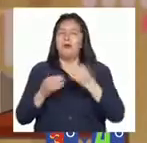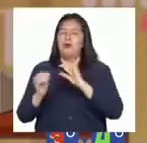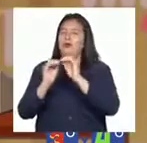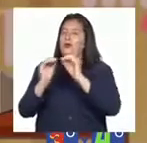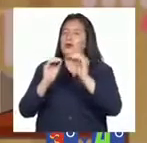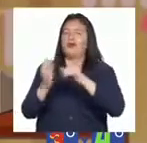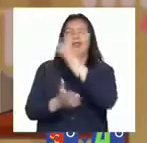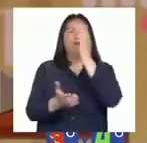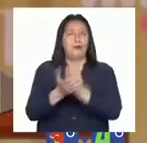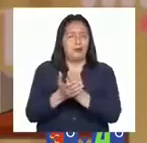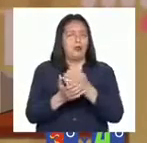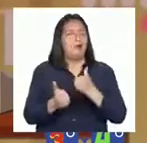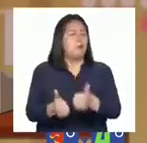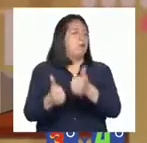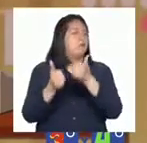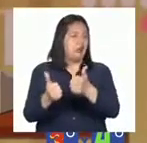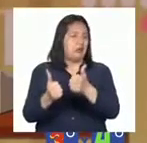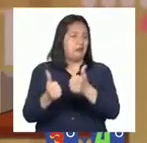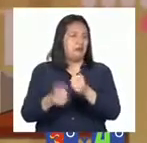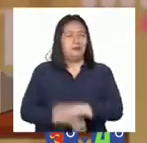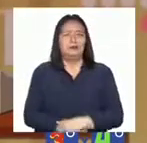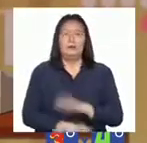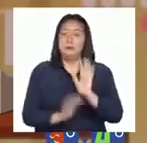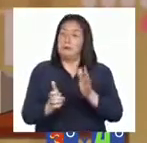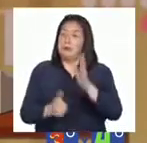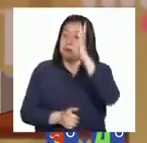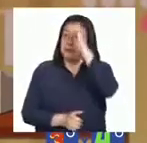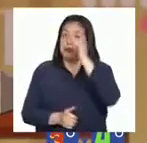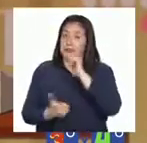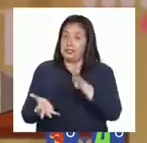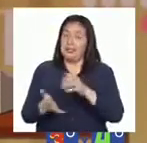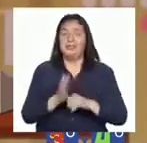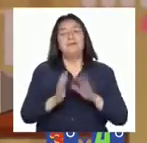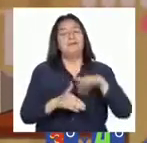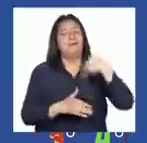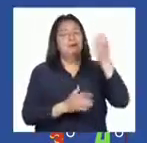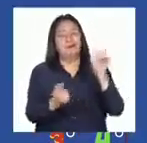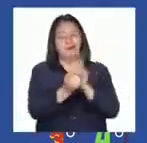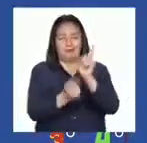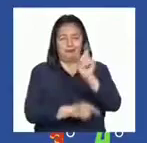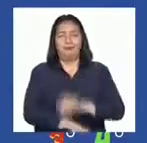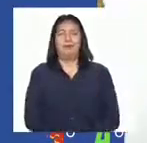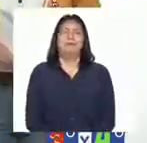este problema con mucho éxito. Muy bien, chicas, nos vemos pronto.